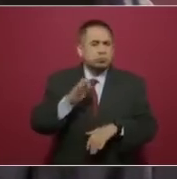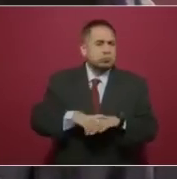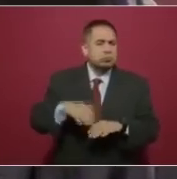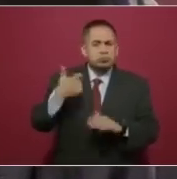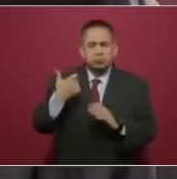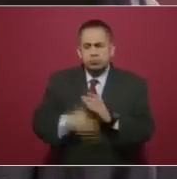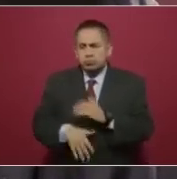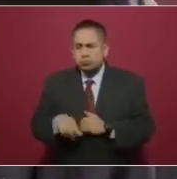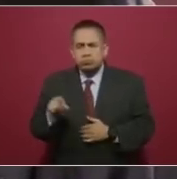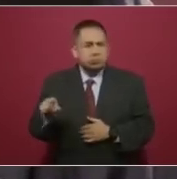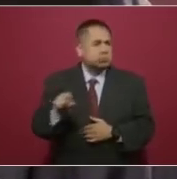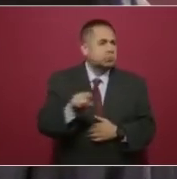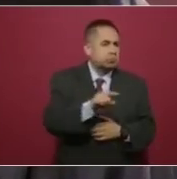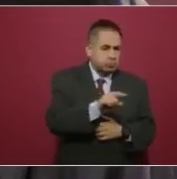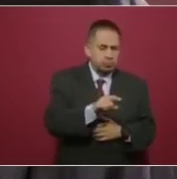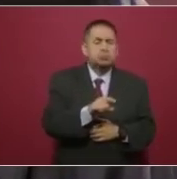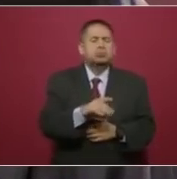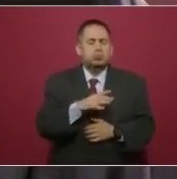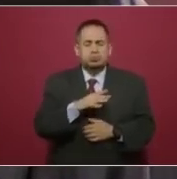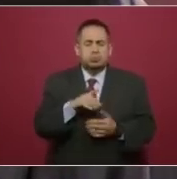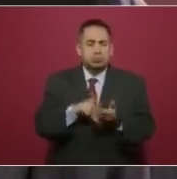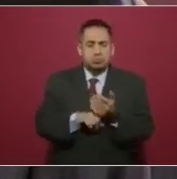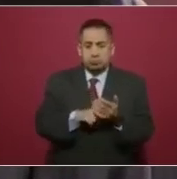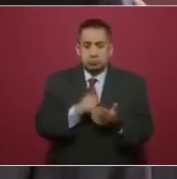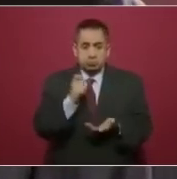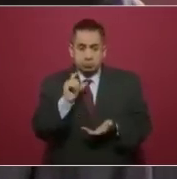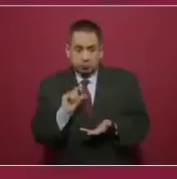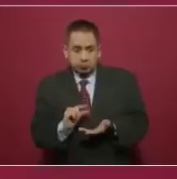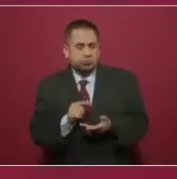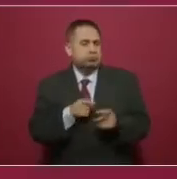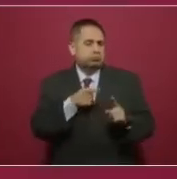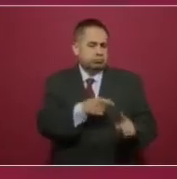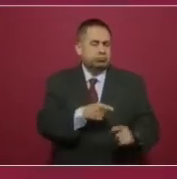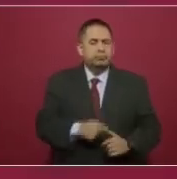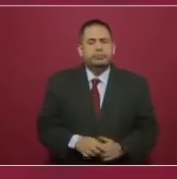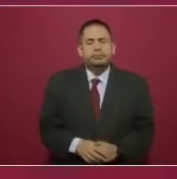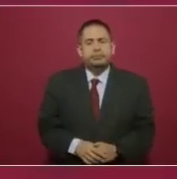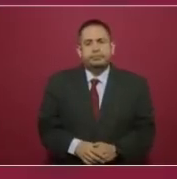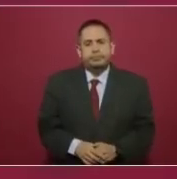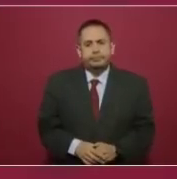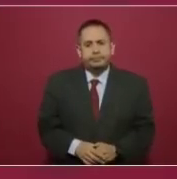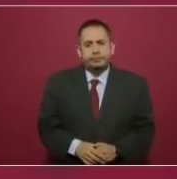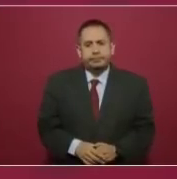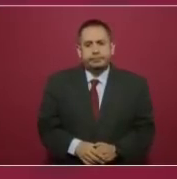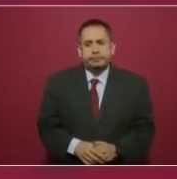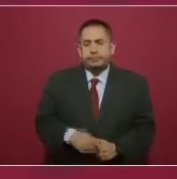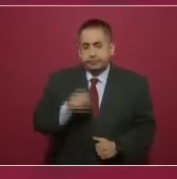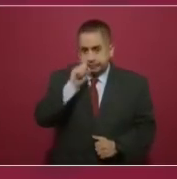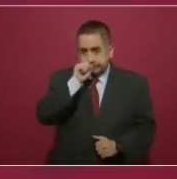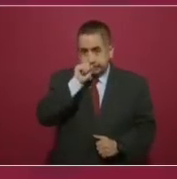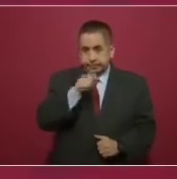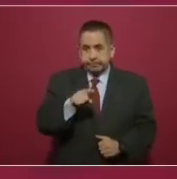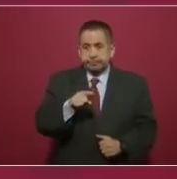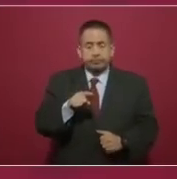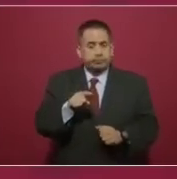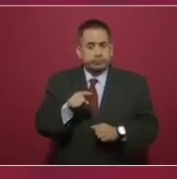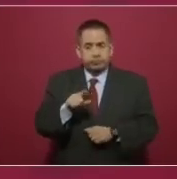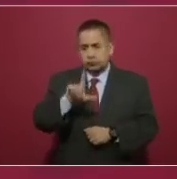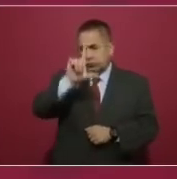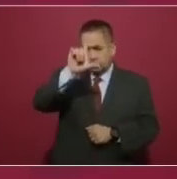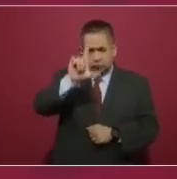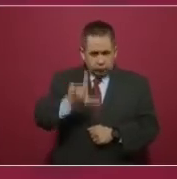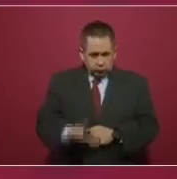gasolinera se vende más barata la gasolina. Y vamos también todos los